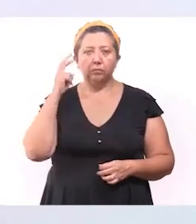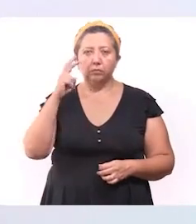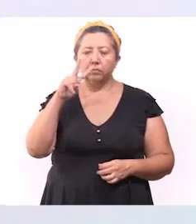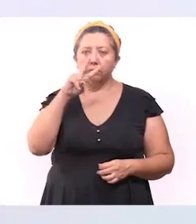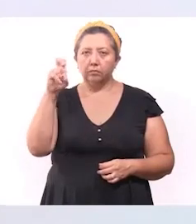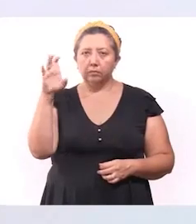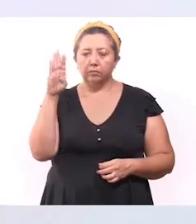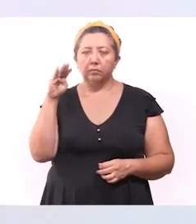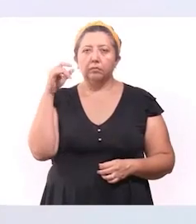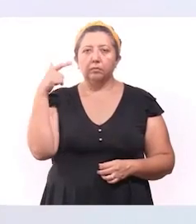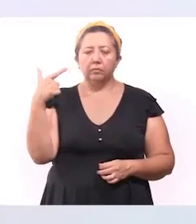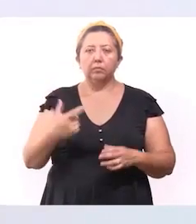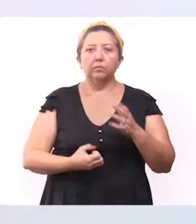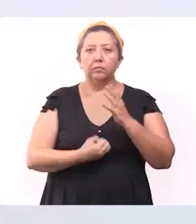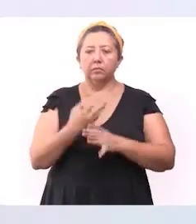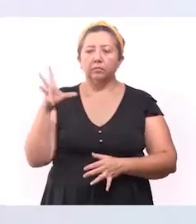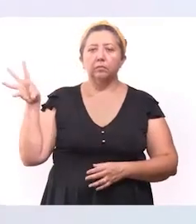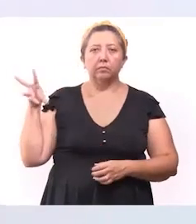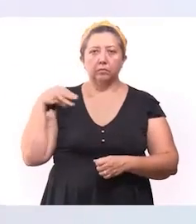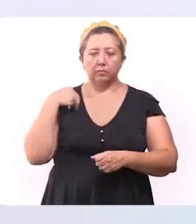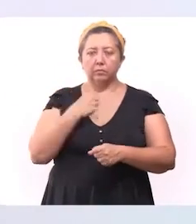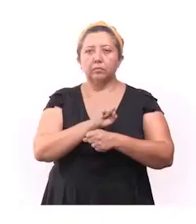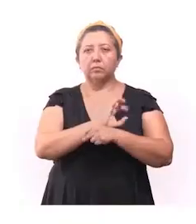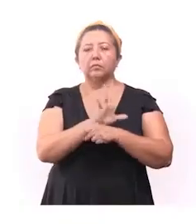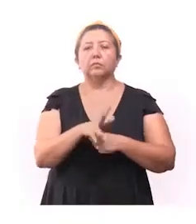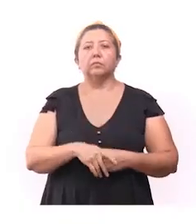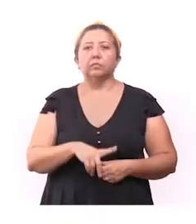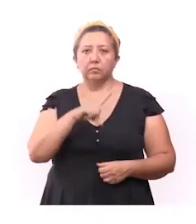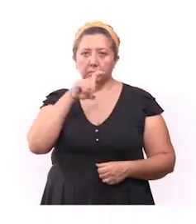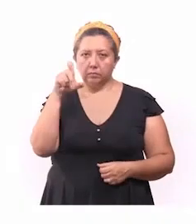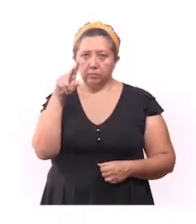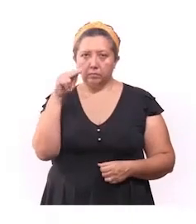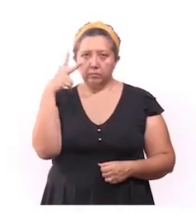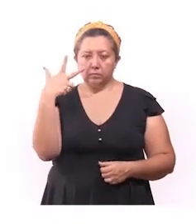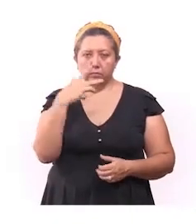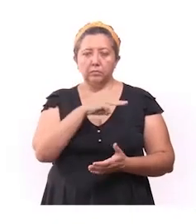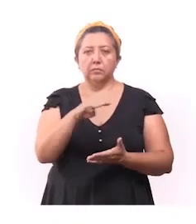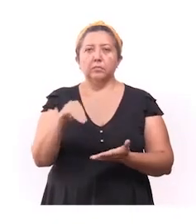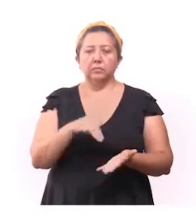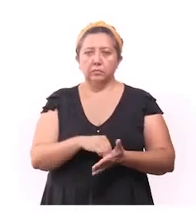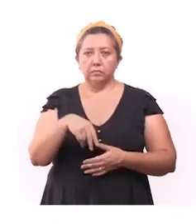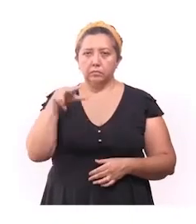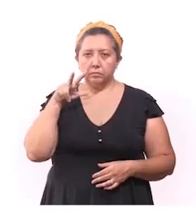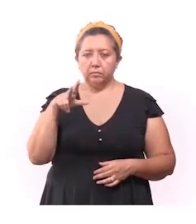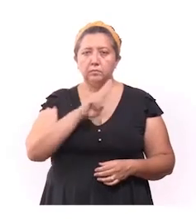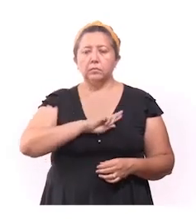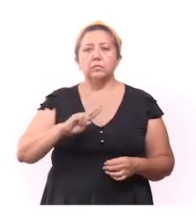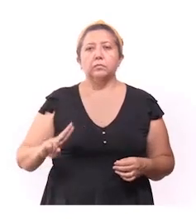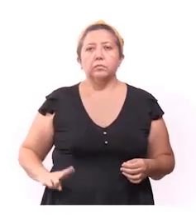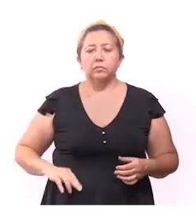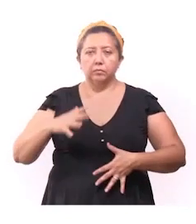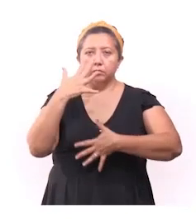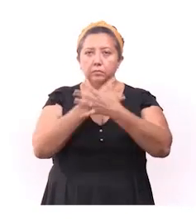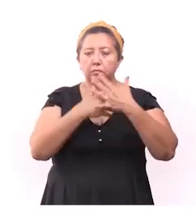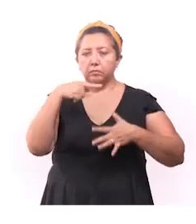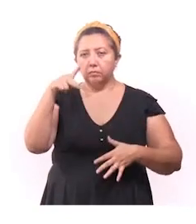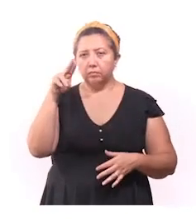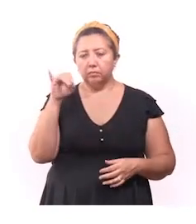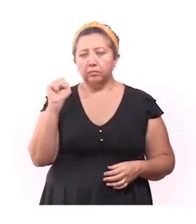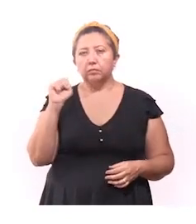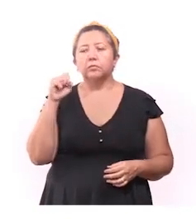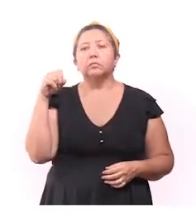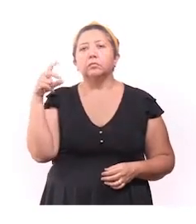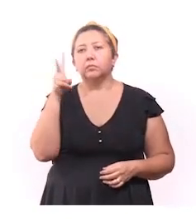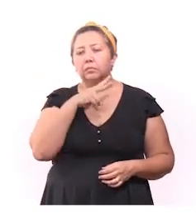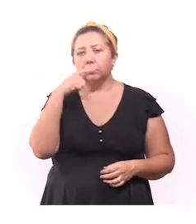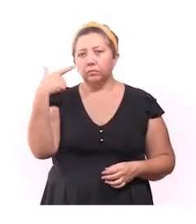detectaron 297 nuevos contagios de coronavirus, 188 en Mérida, 18 en Humán, 15 en Canacín y en